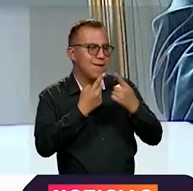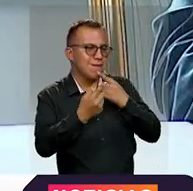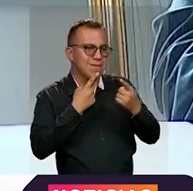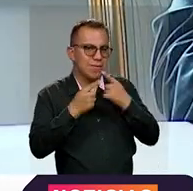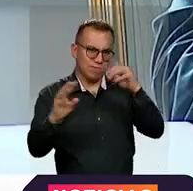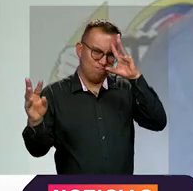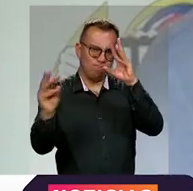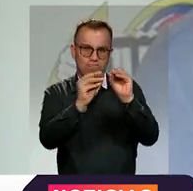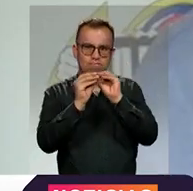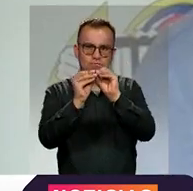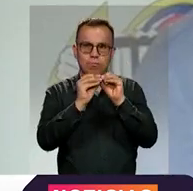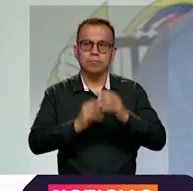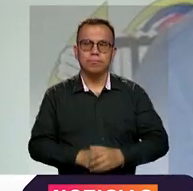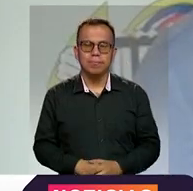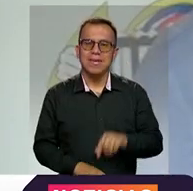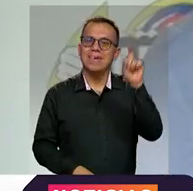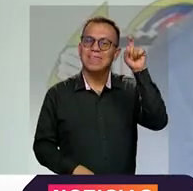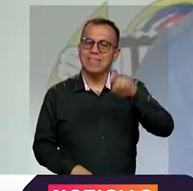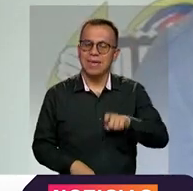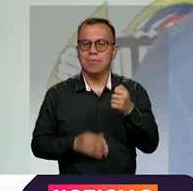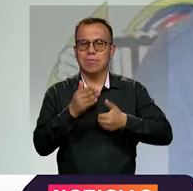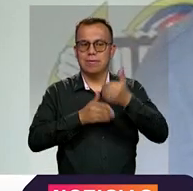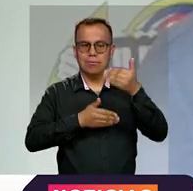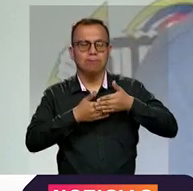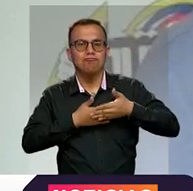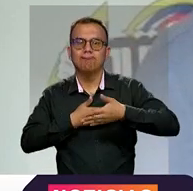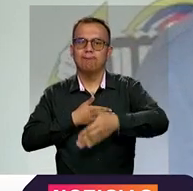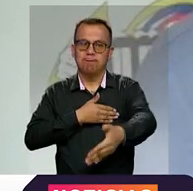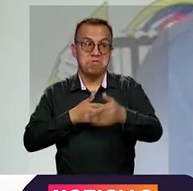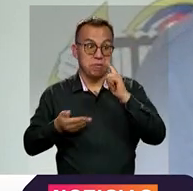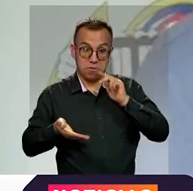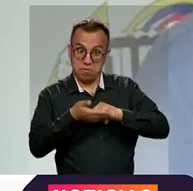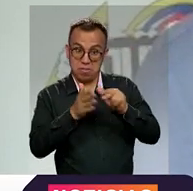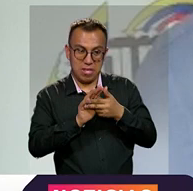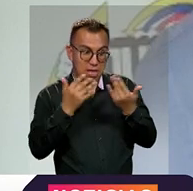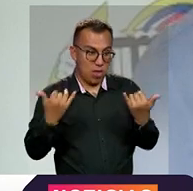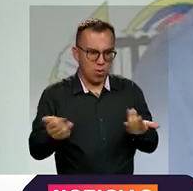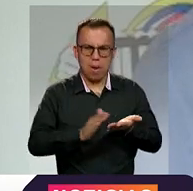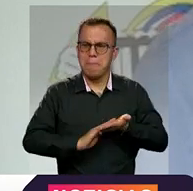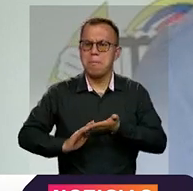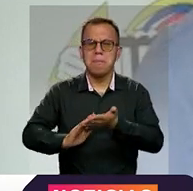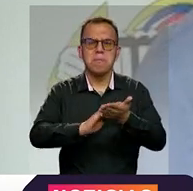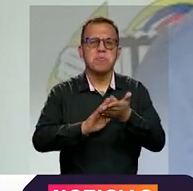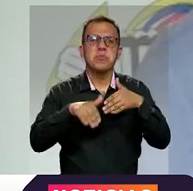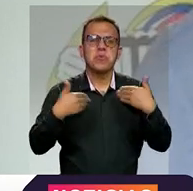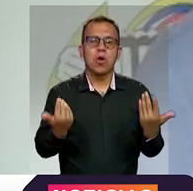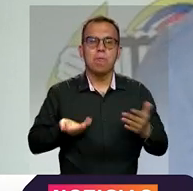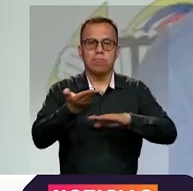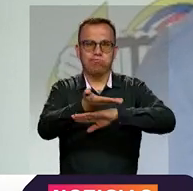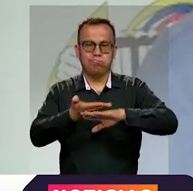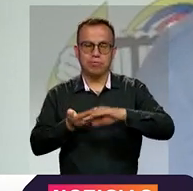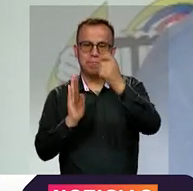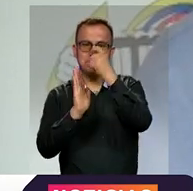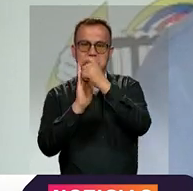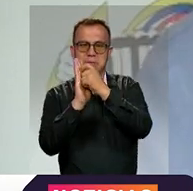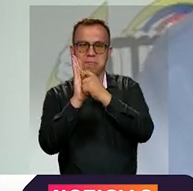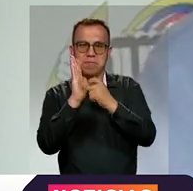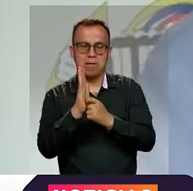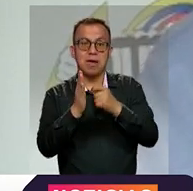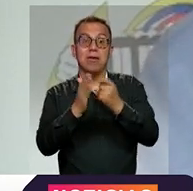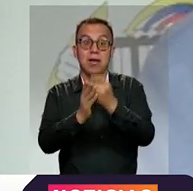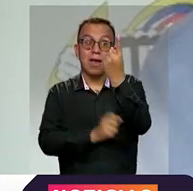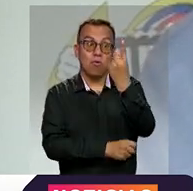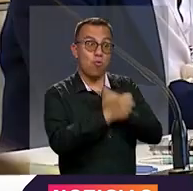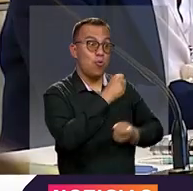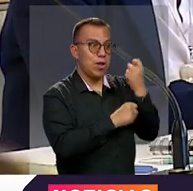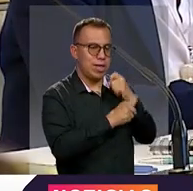la negociación. Se debe dar inicio, sin mayor dilación, al pliego de emergencia que presentamos hace